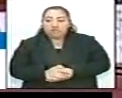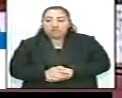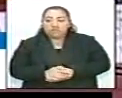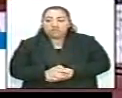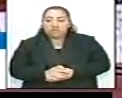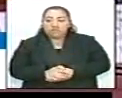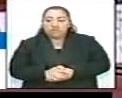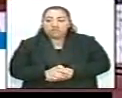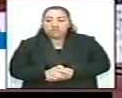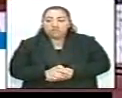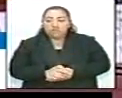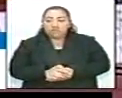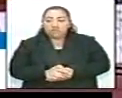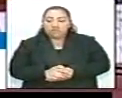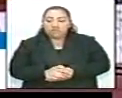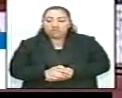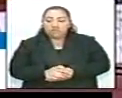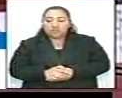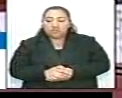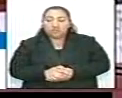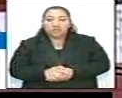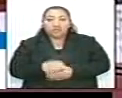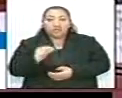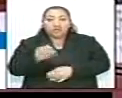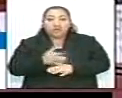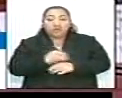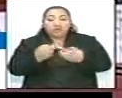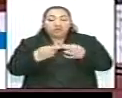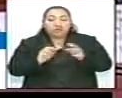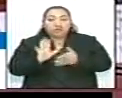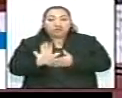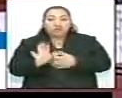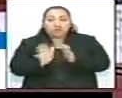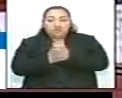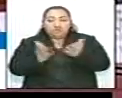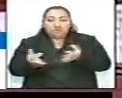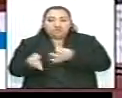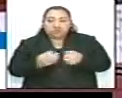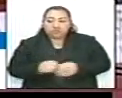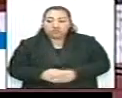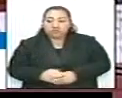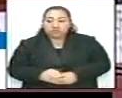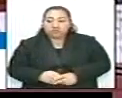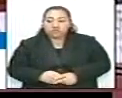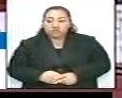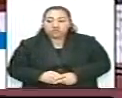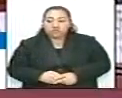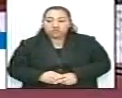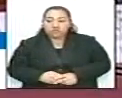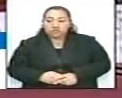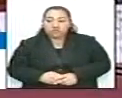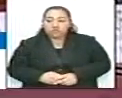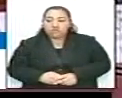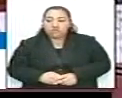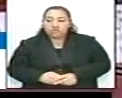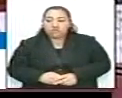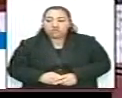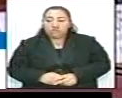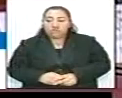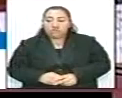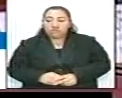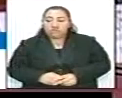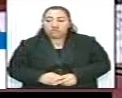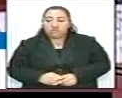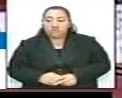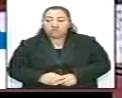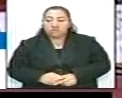Mártires Lizana. Hace unos días una publicación en un diario indicaban que el gobierno aproximadamente había invertido el